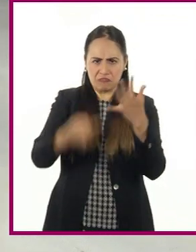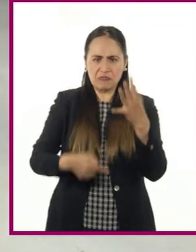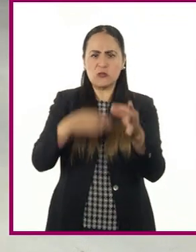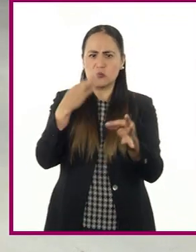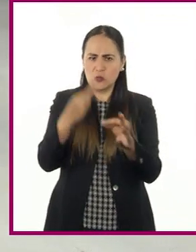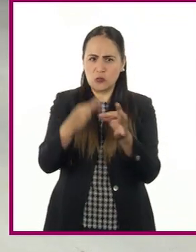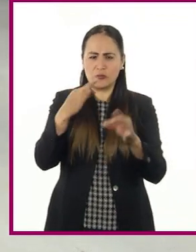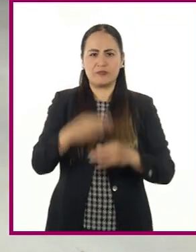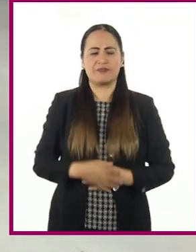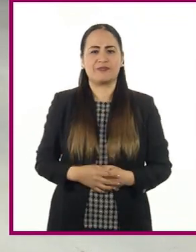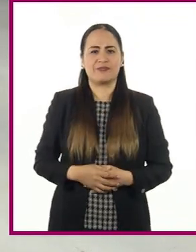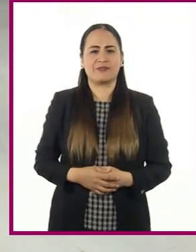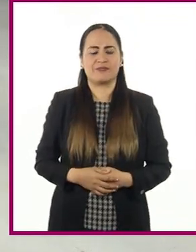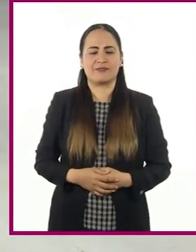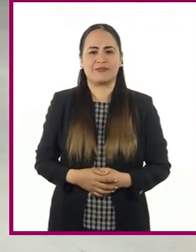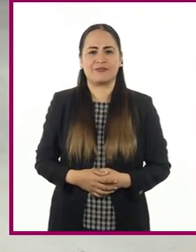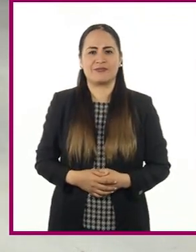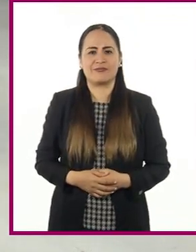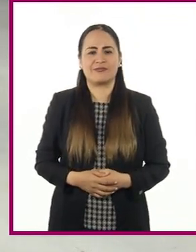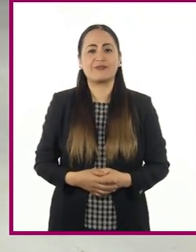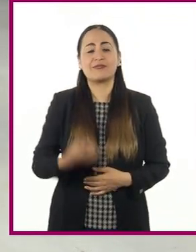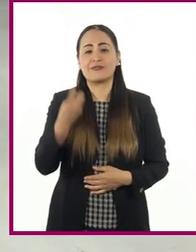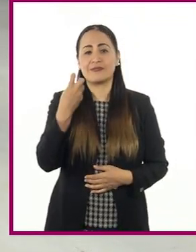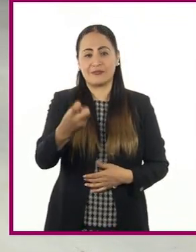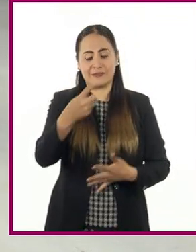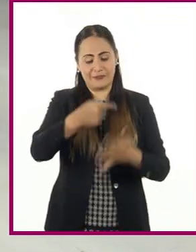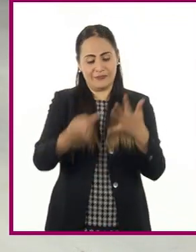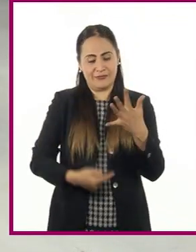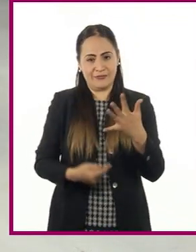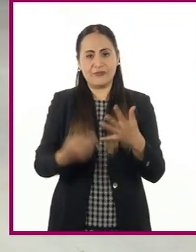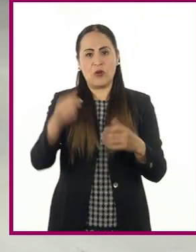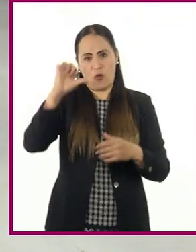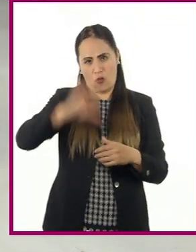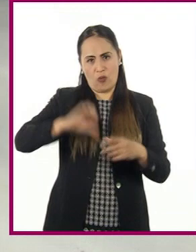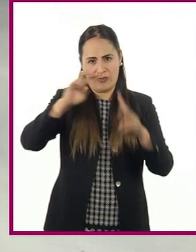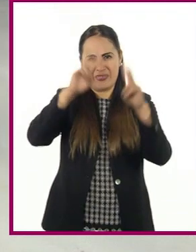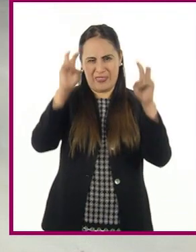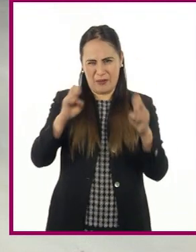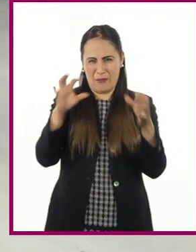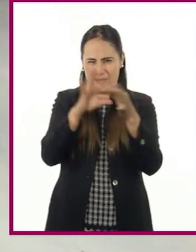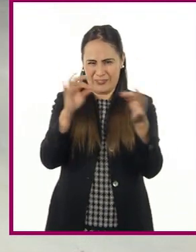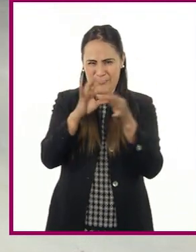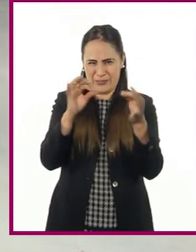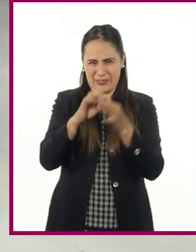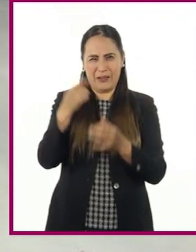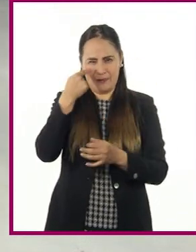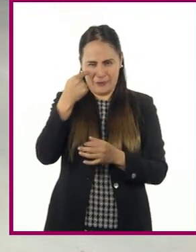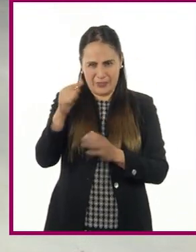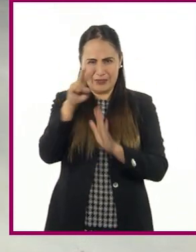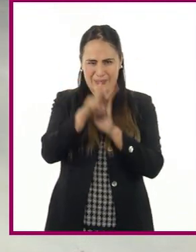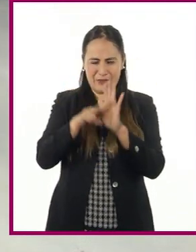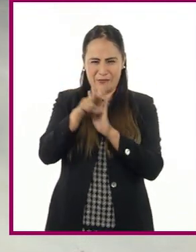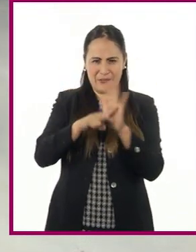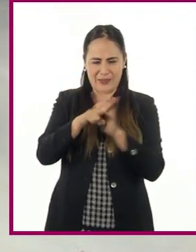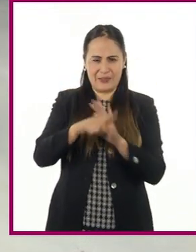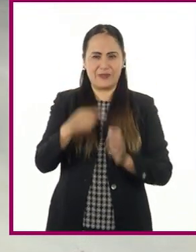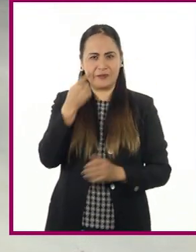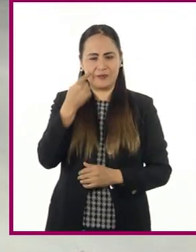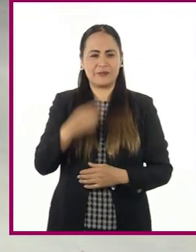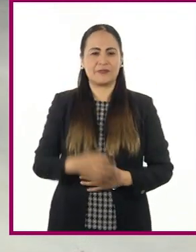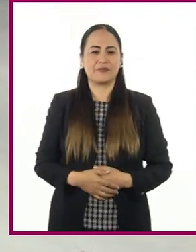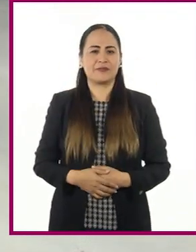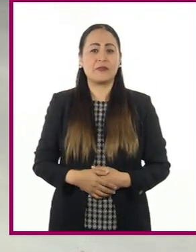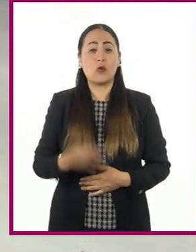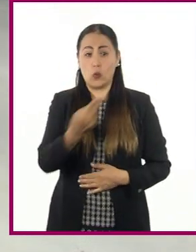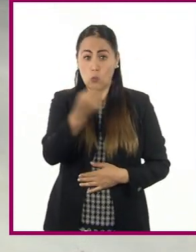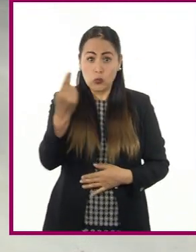Para dejar todo esto más claro con respecto a lo que abordamos hoy, les invitamos a ver y escuchar el siguiente video.